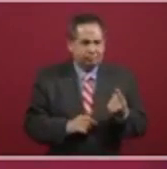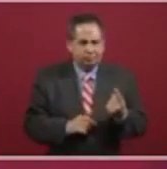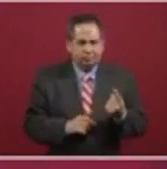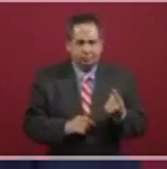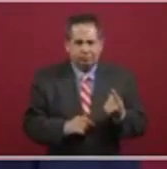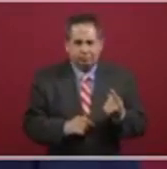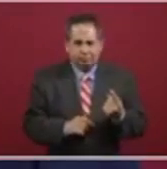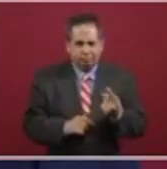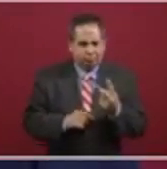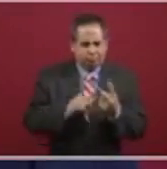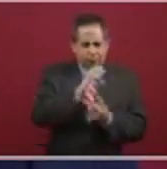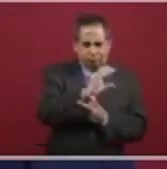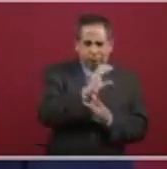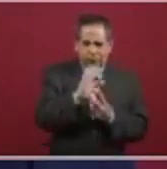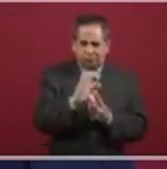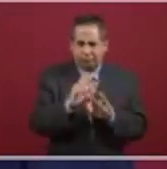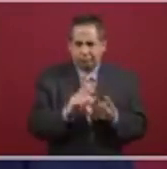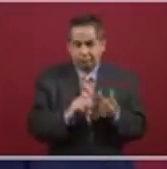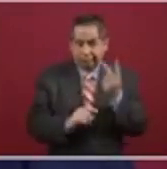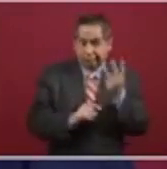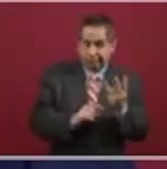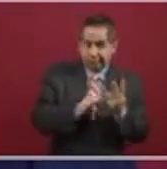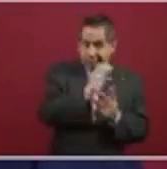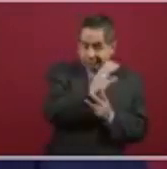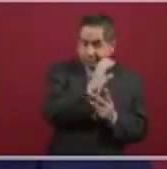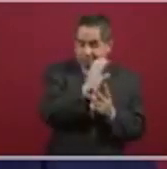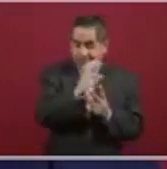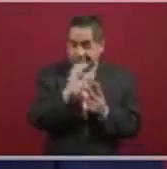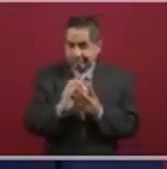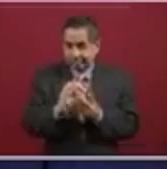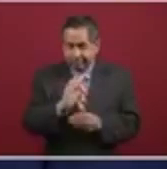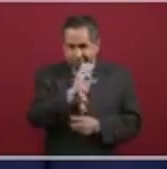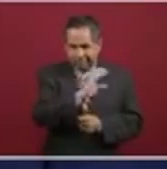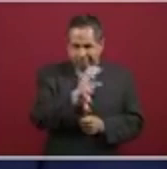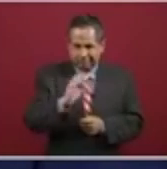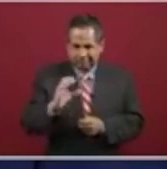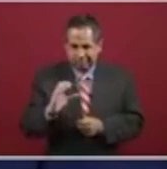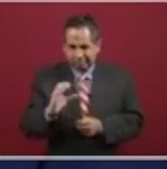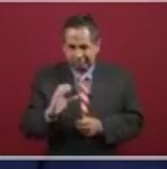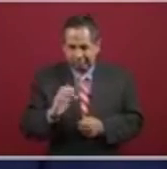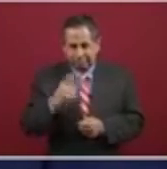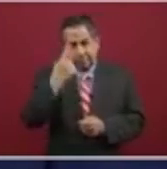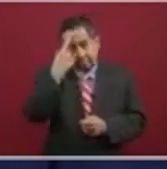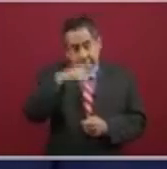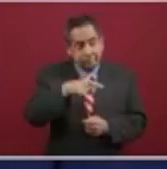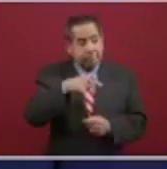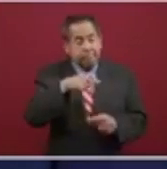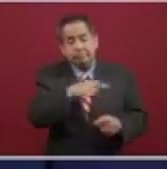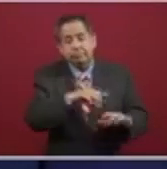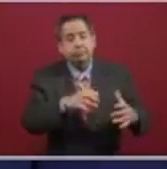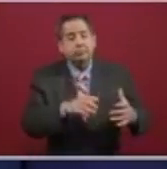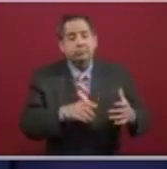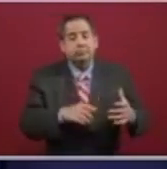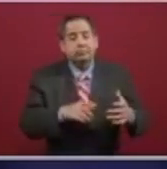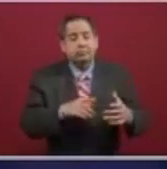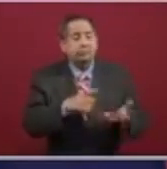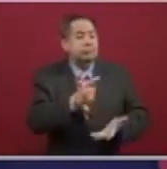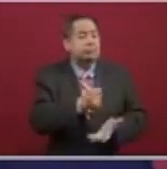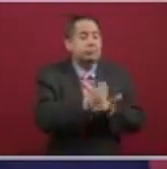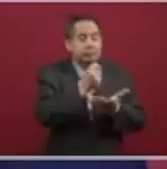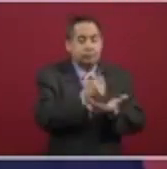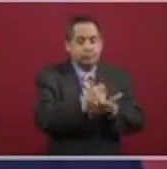no 2, sino 3C, o sea, para terapias,